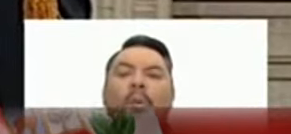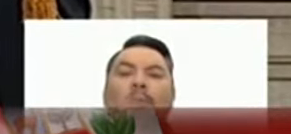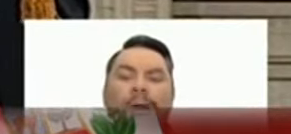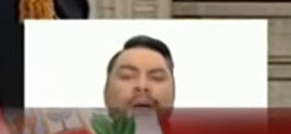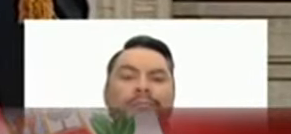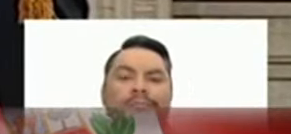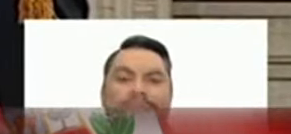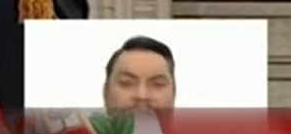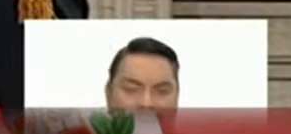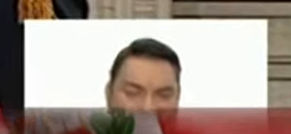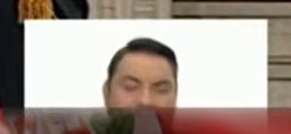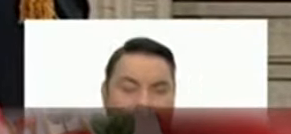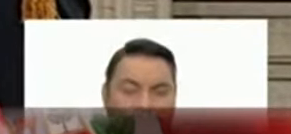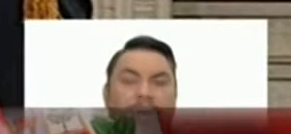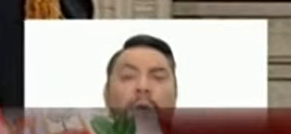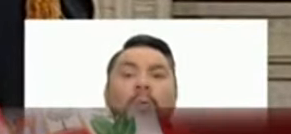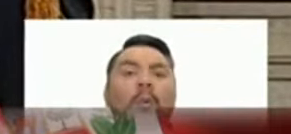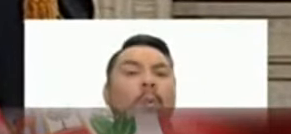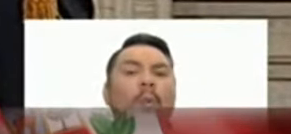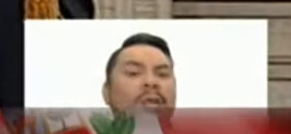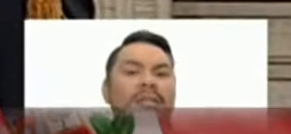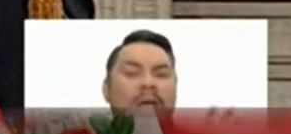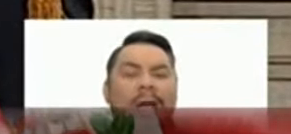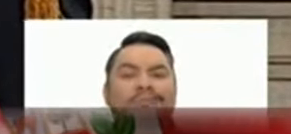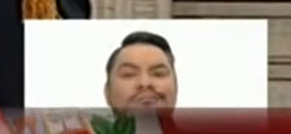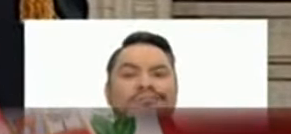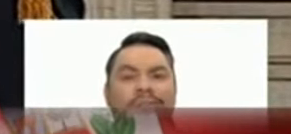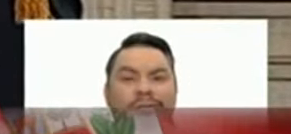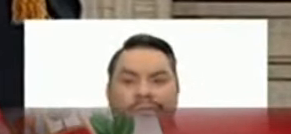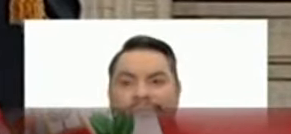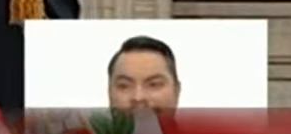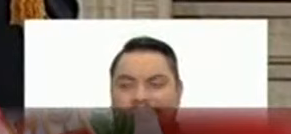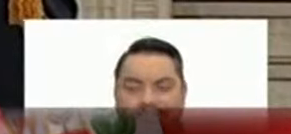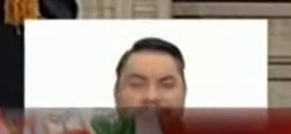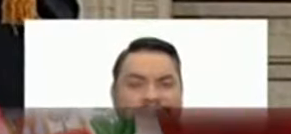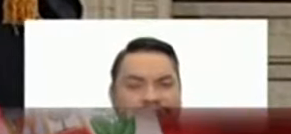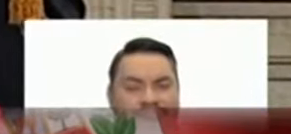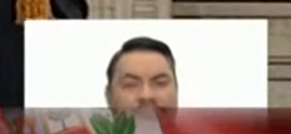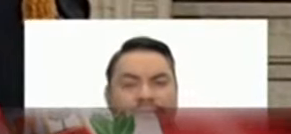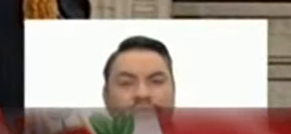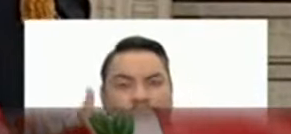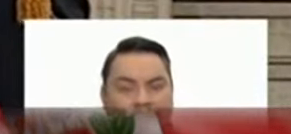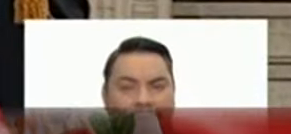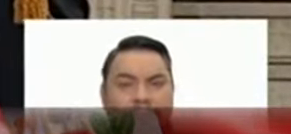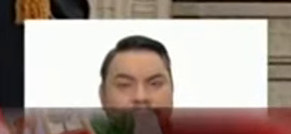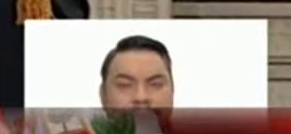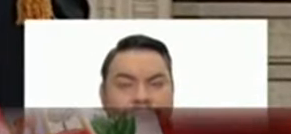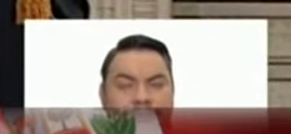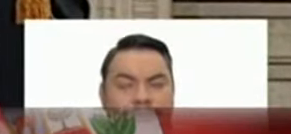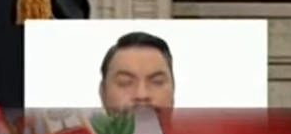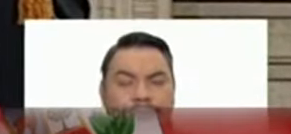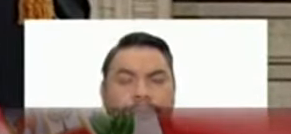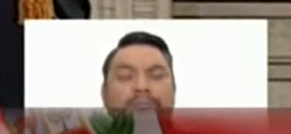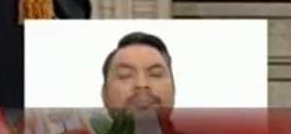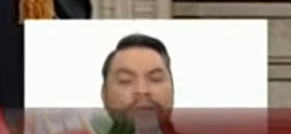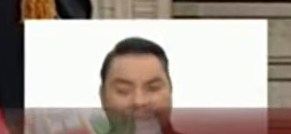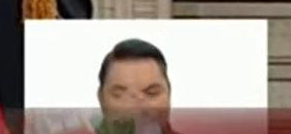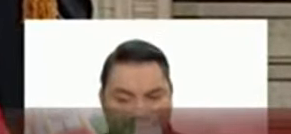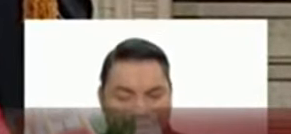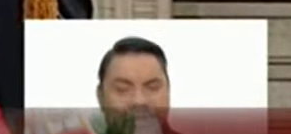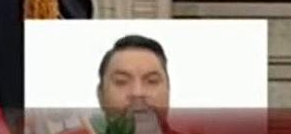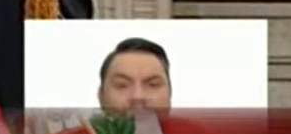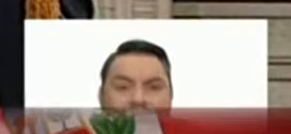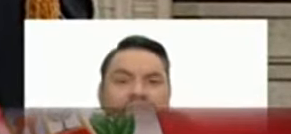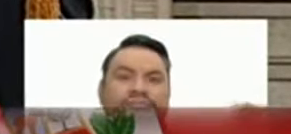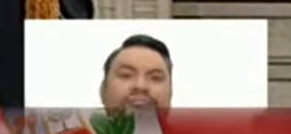del Consejo de Ministros en la misma fecha de publicación de la presente resolución suprema. Regístrese, comuníquese